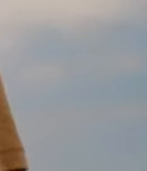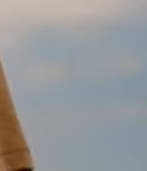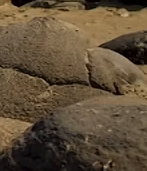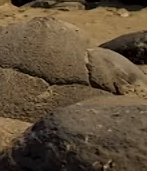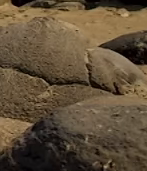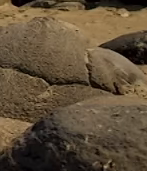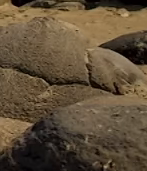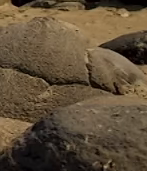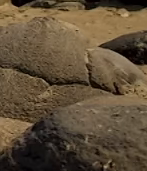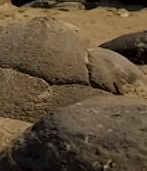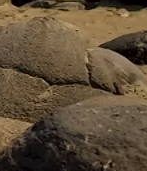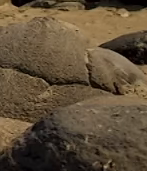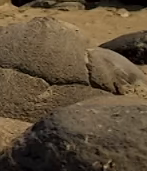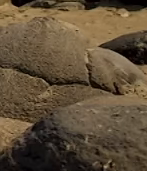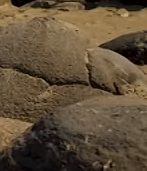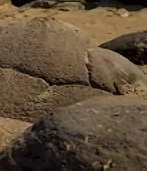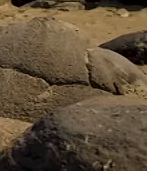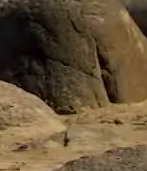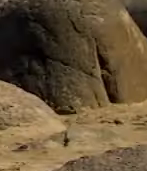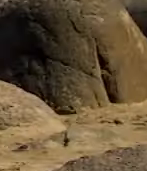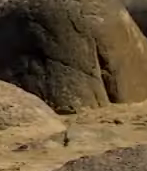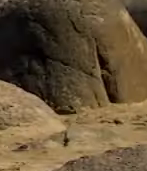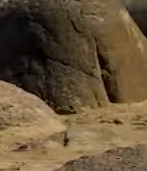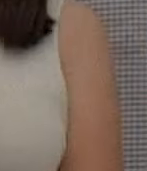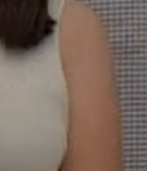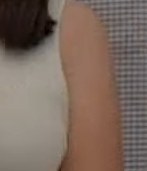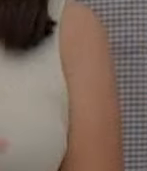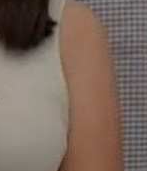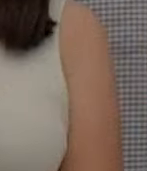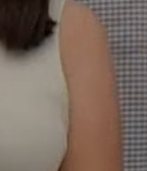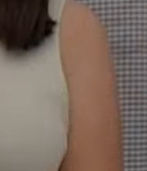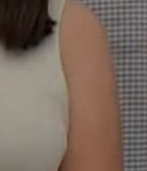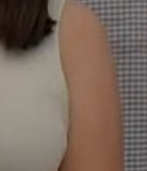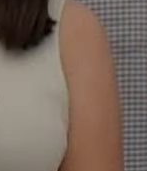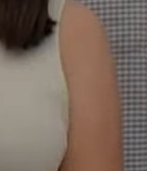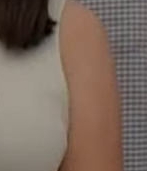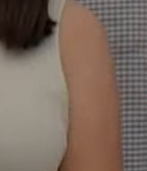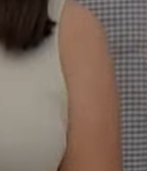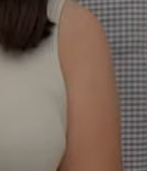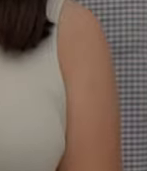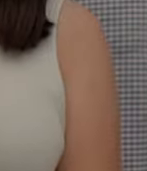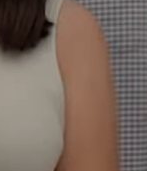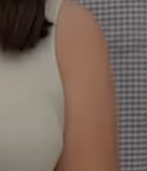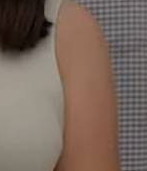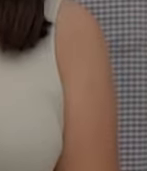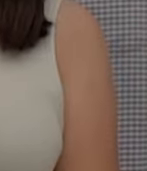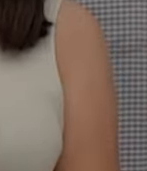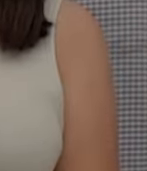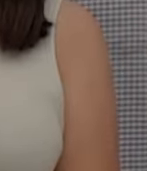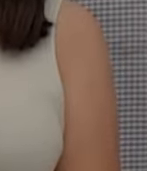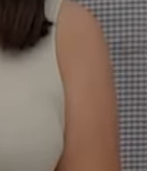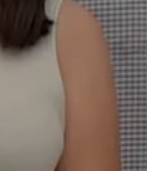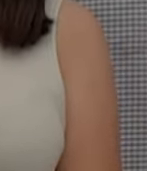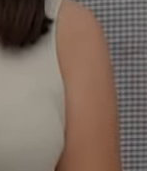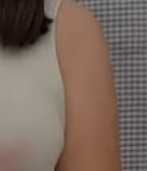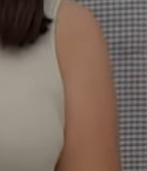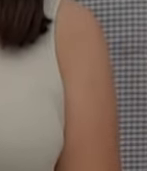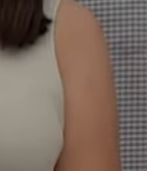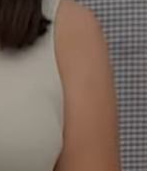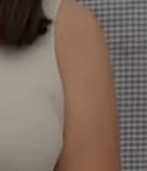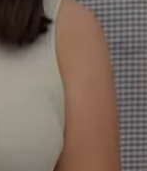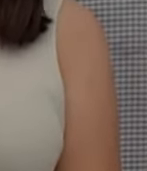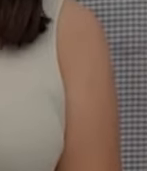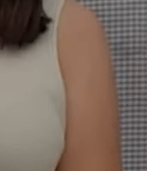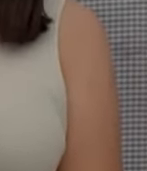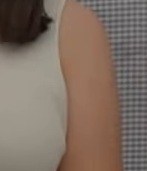para todos y para todas o un México para unos cuantos. Sigamos haciendo historia con la transformación, con honestidad,